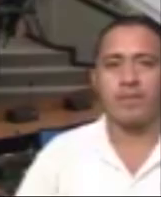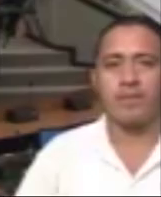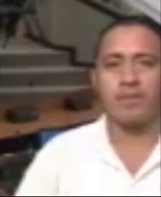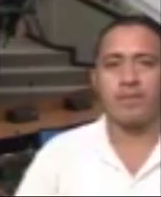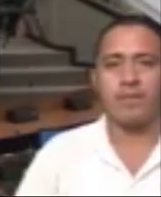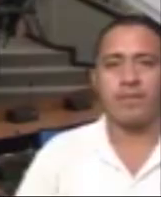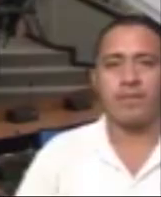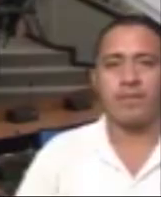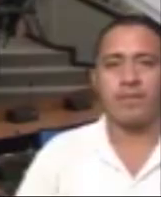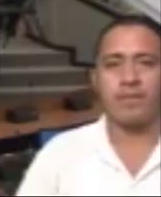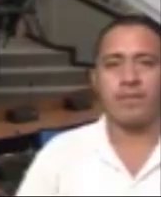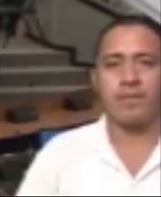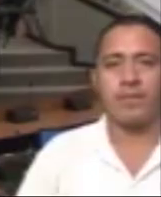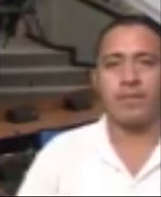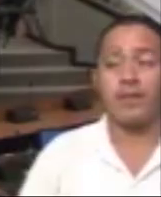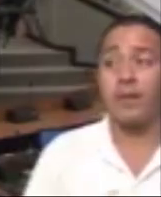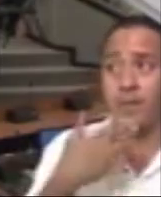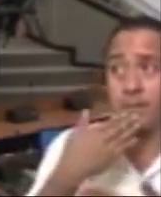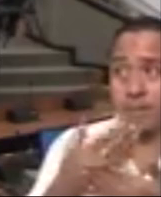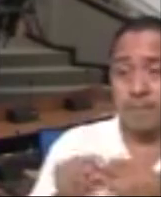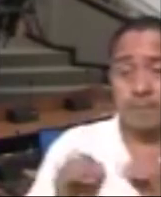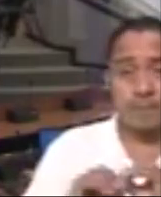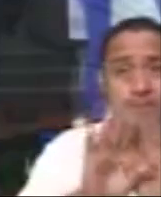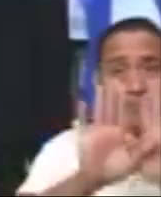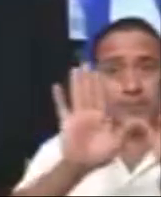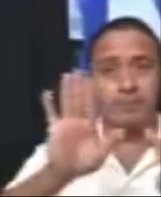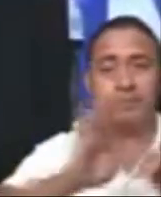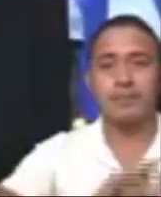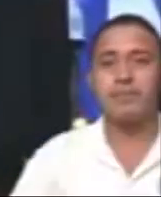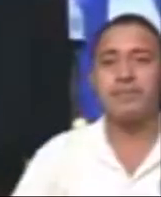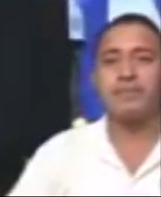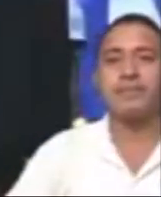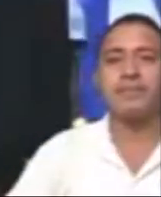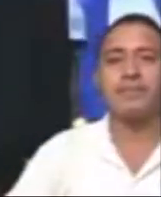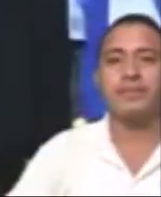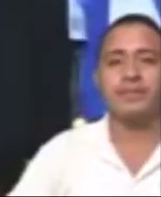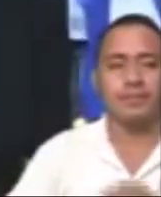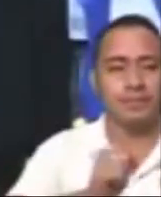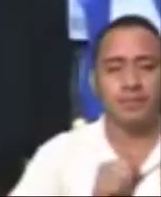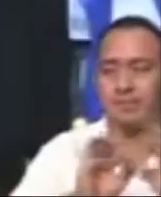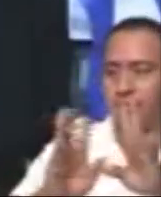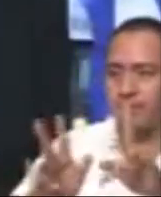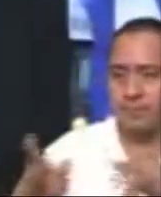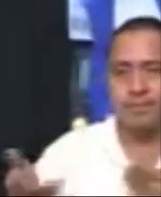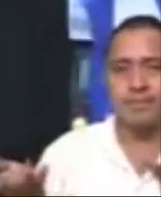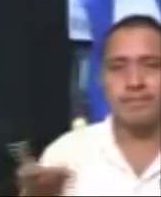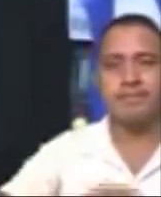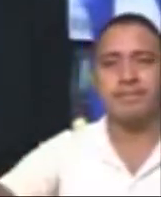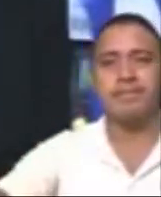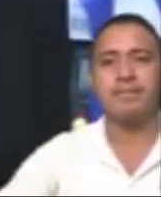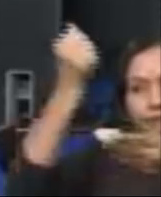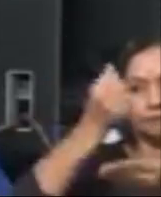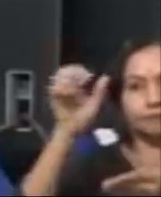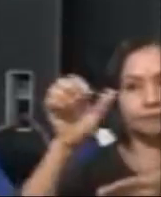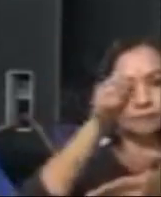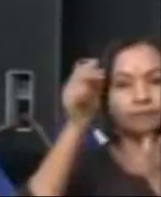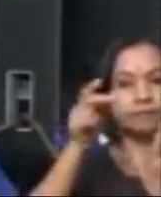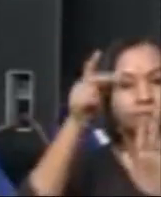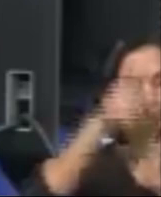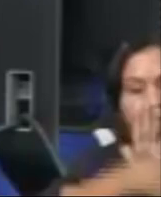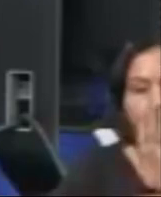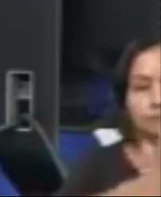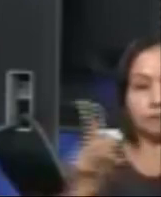3978. A estas asociaciones se les acusa de supuestamente violentar el cumplimiento de leyes de la República. Al